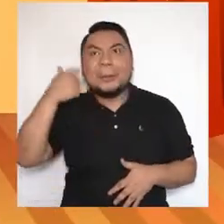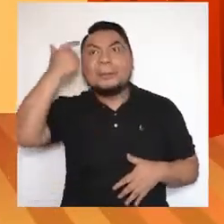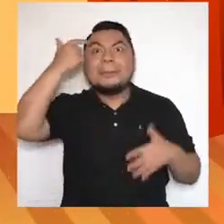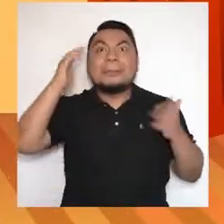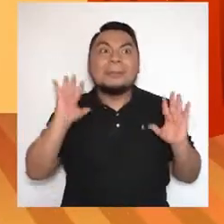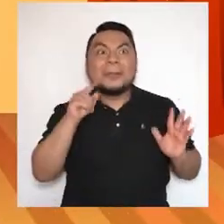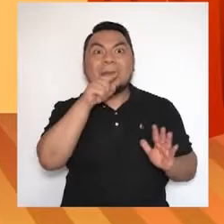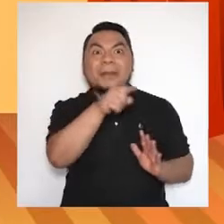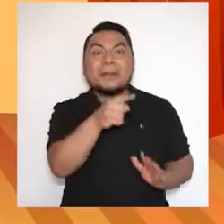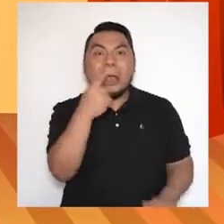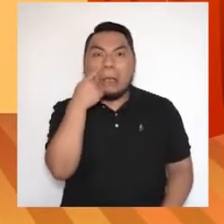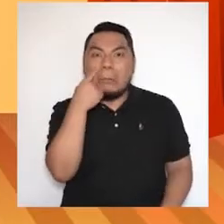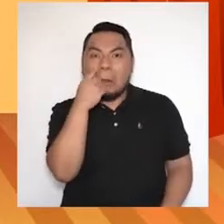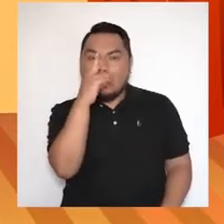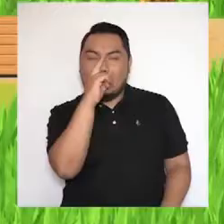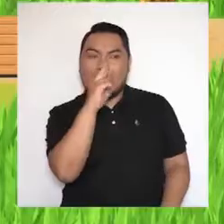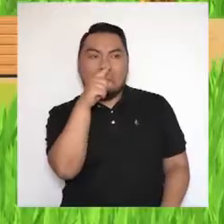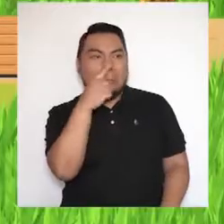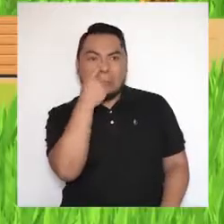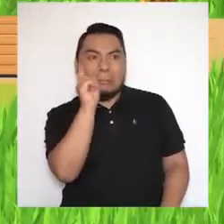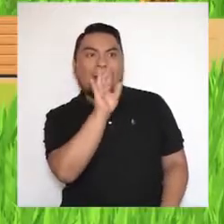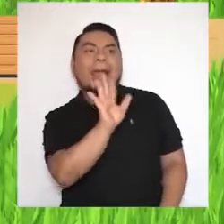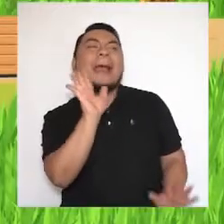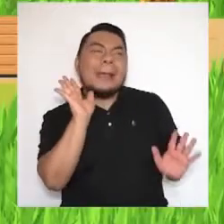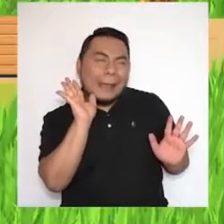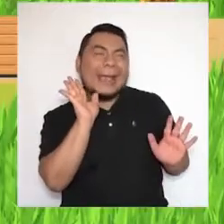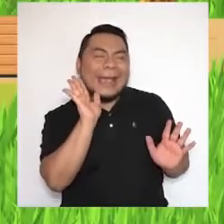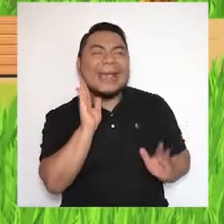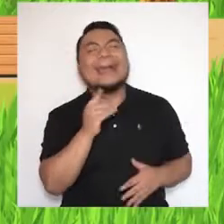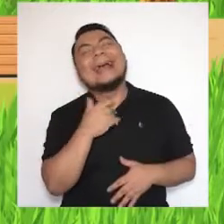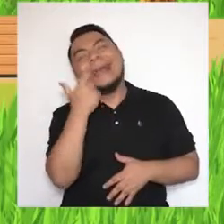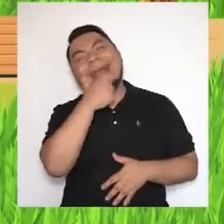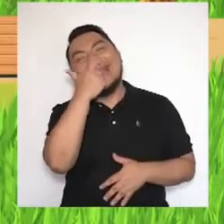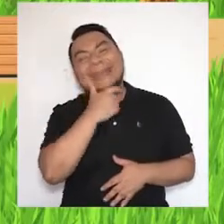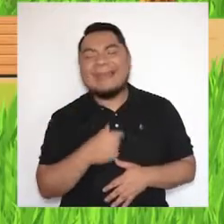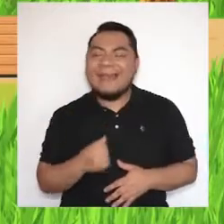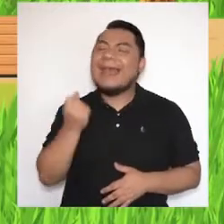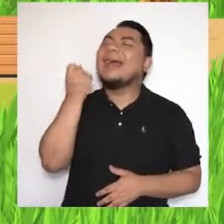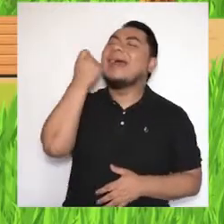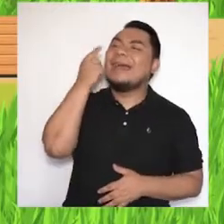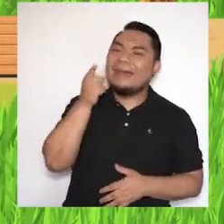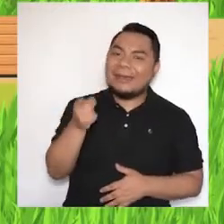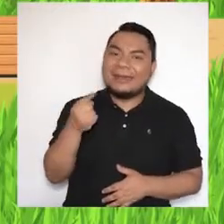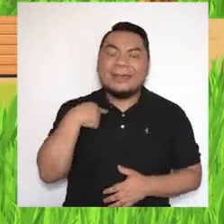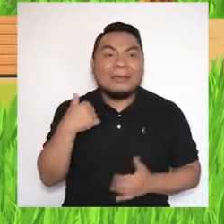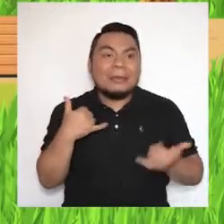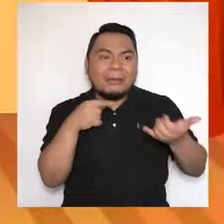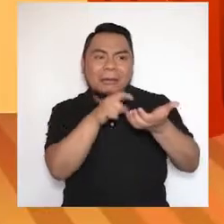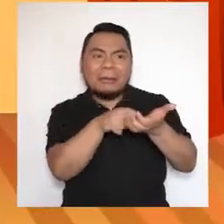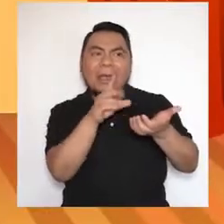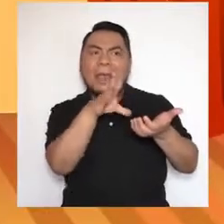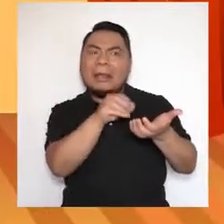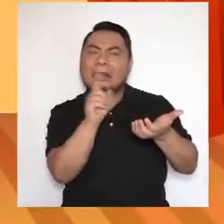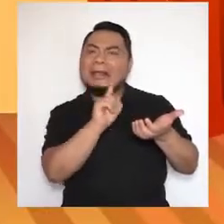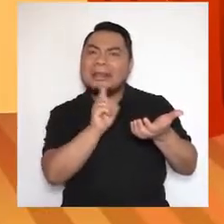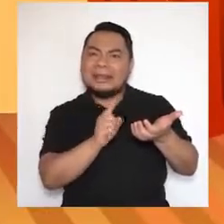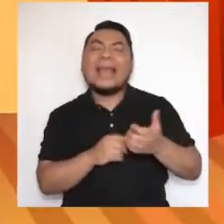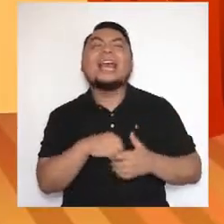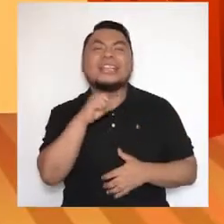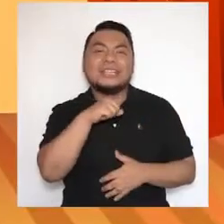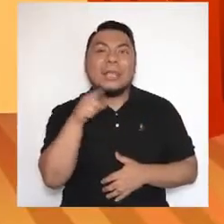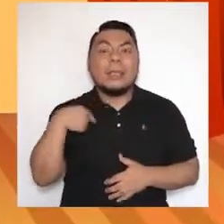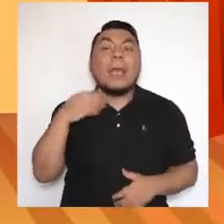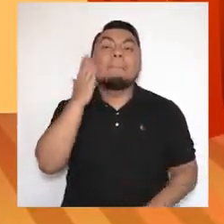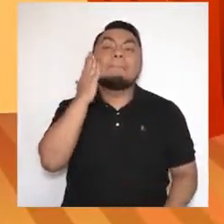que eras un extraño. ¡Ah! Ahora entiendo por qué no me hablabas. Sí, la mamá de